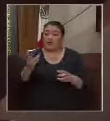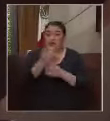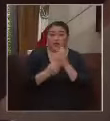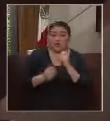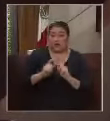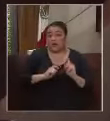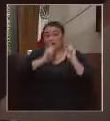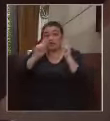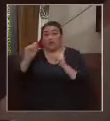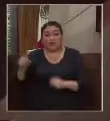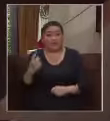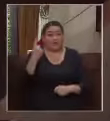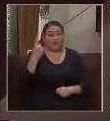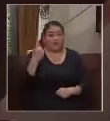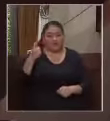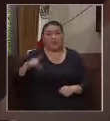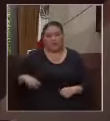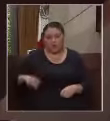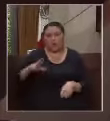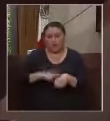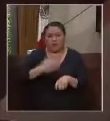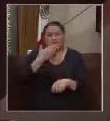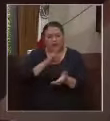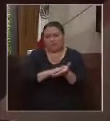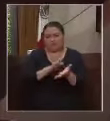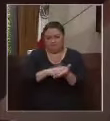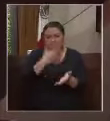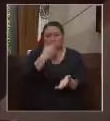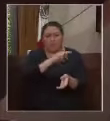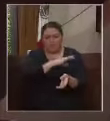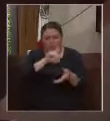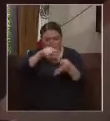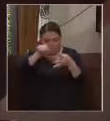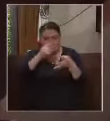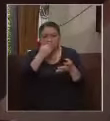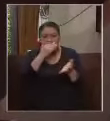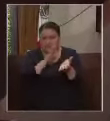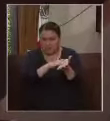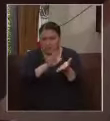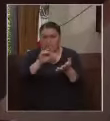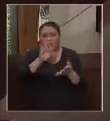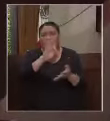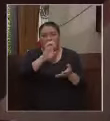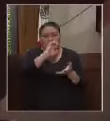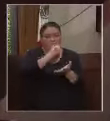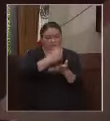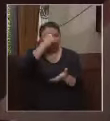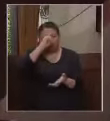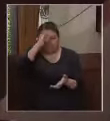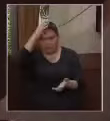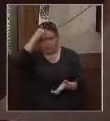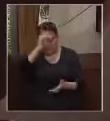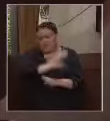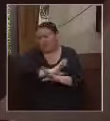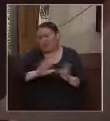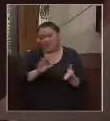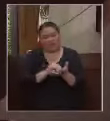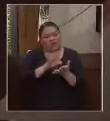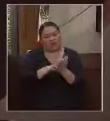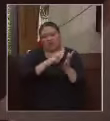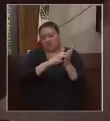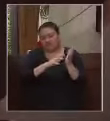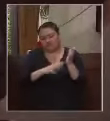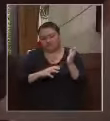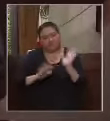parece que esta es válida para el caso de gobernador, ya que la fe de ratas justamente es legal. No quisiera abundar en el tema, está claramente escrito